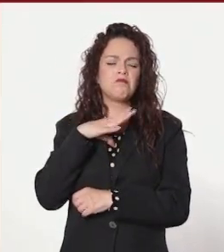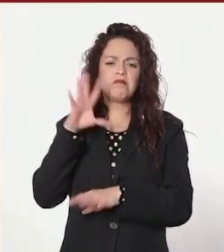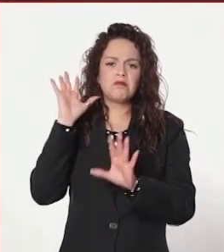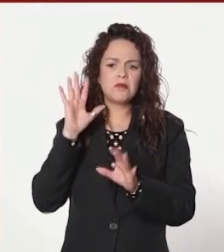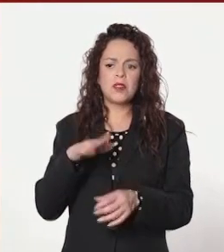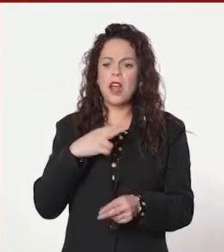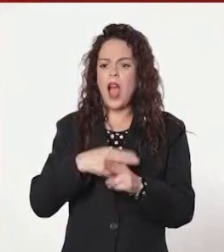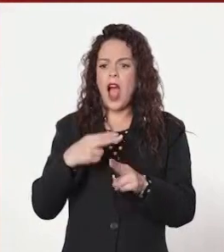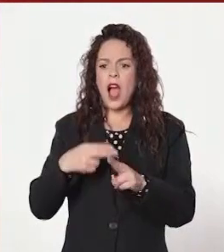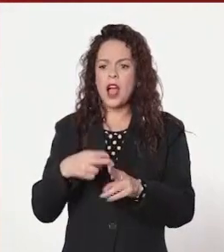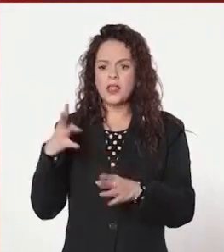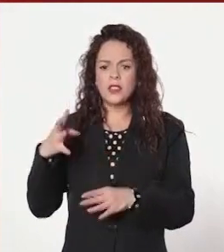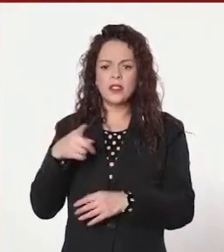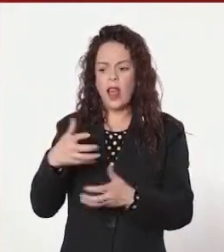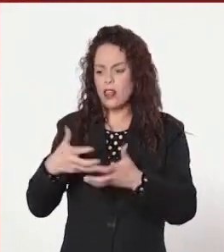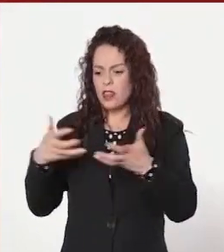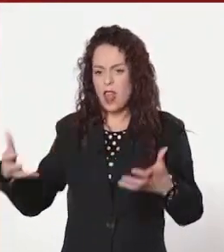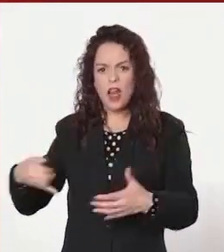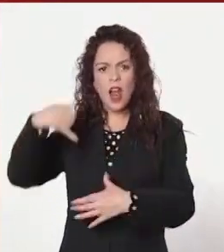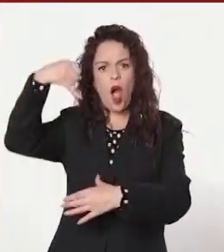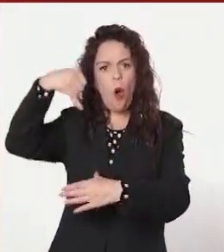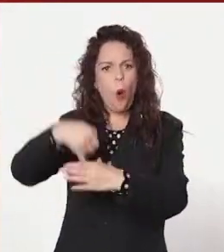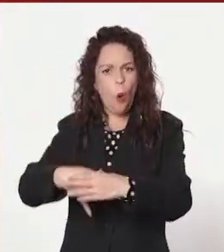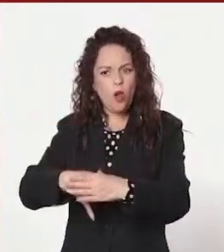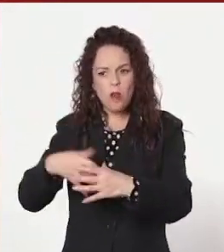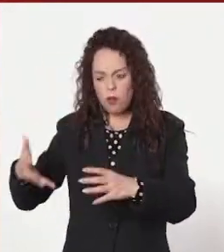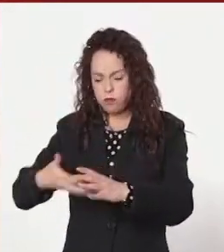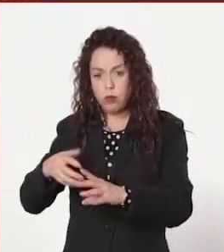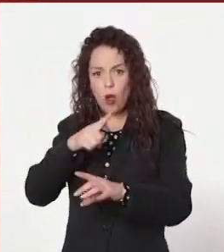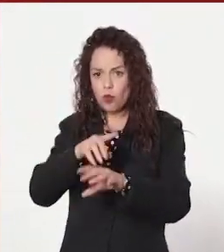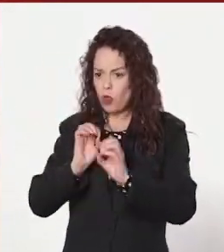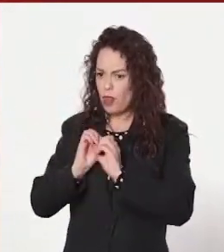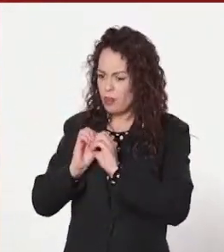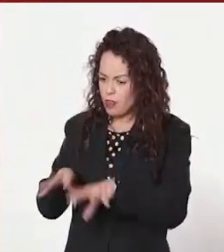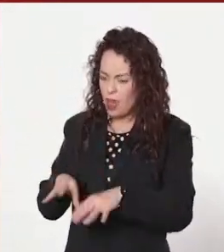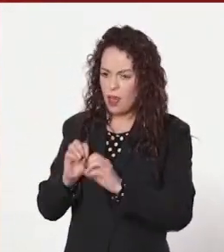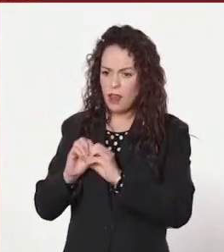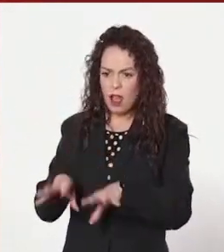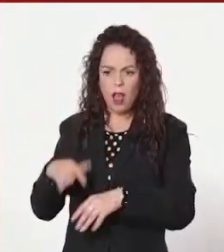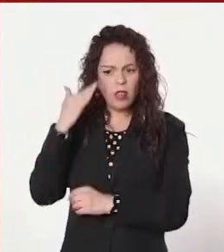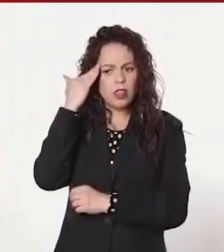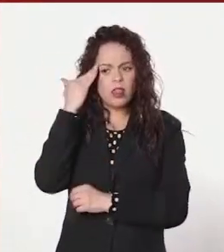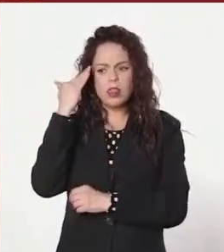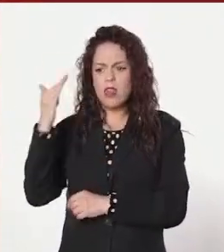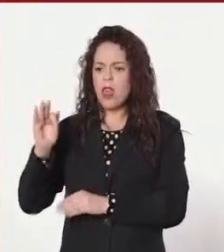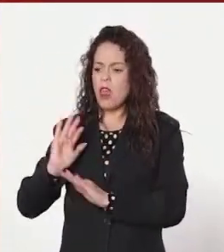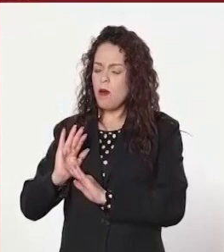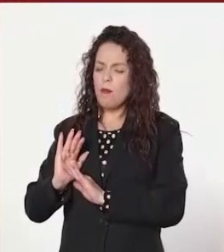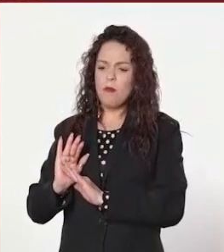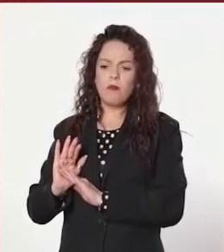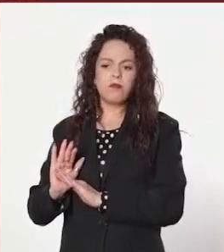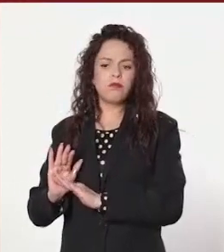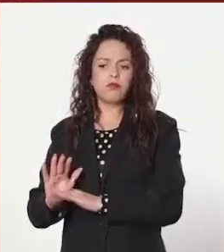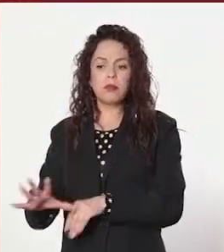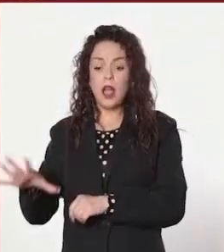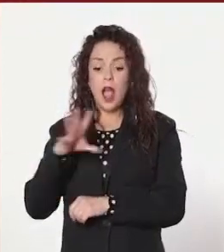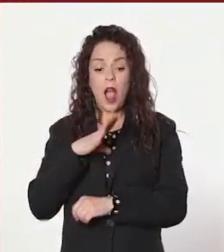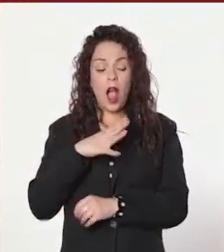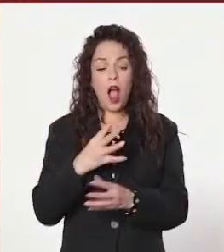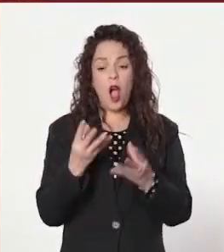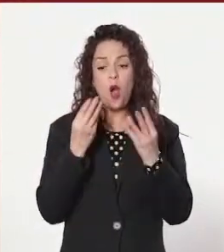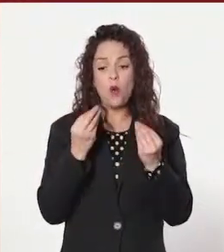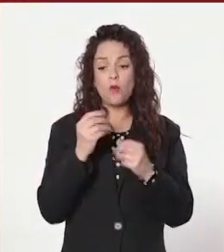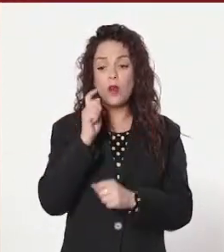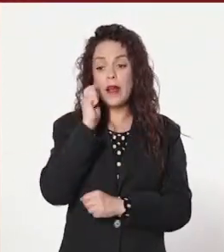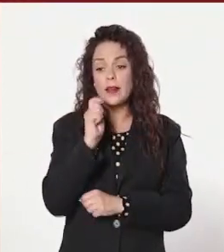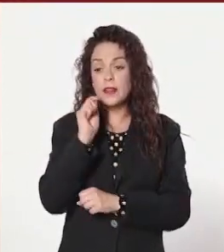inclusive hasta un hoyo en la misma tierra, los dejas ahí por un tiempo y hay muchos